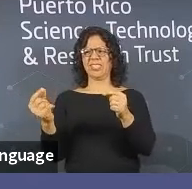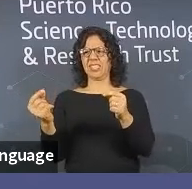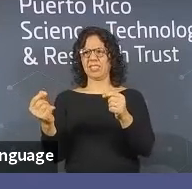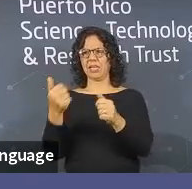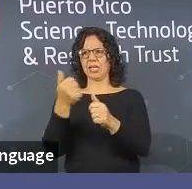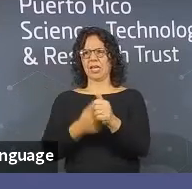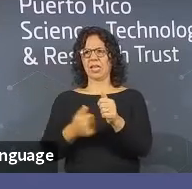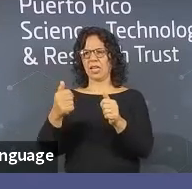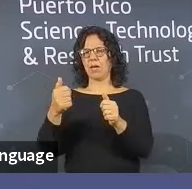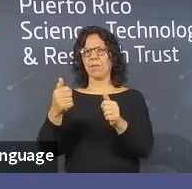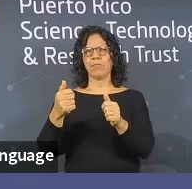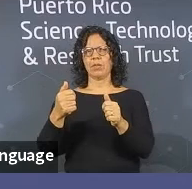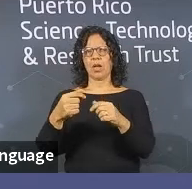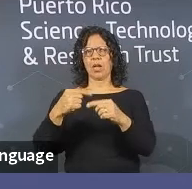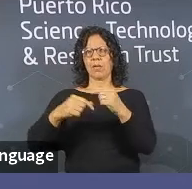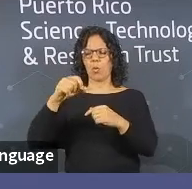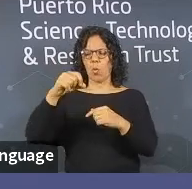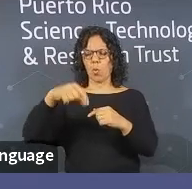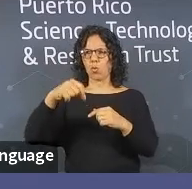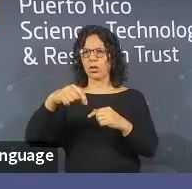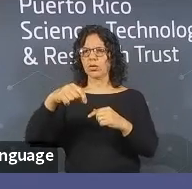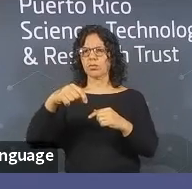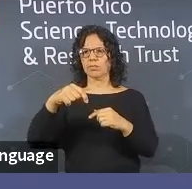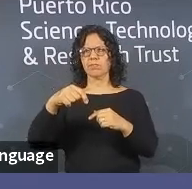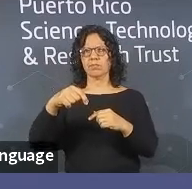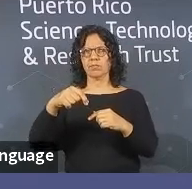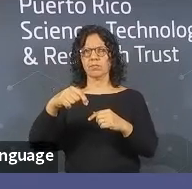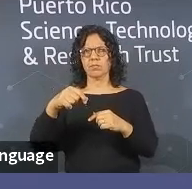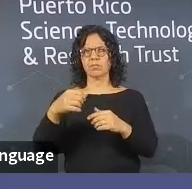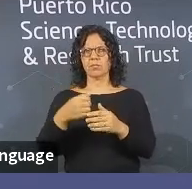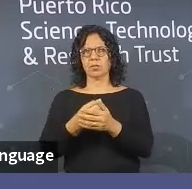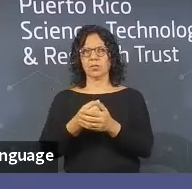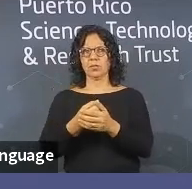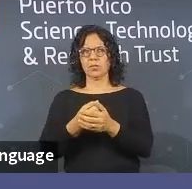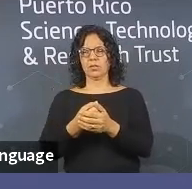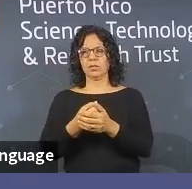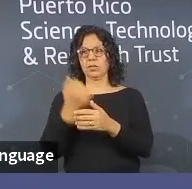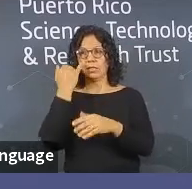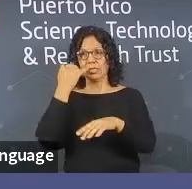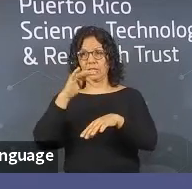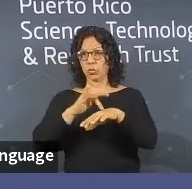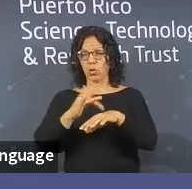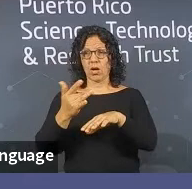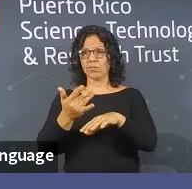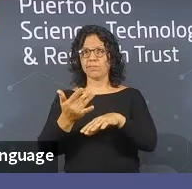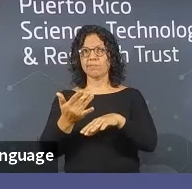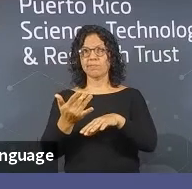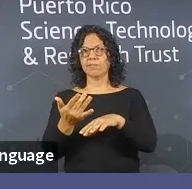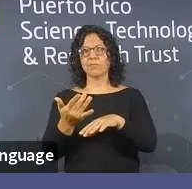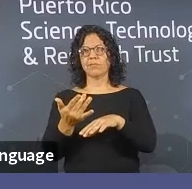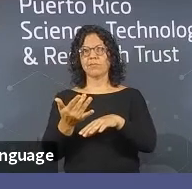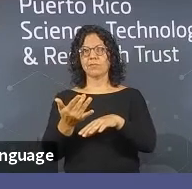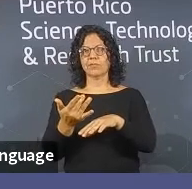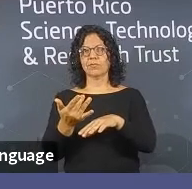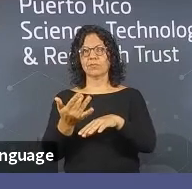una gota toca um, su eh, el filamento,